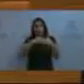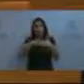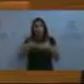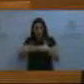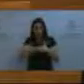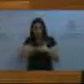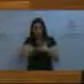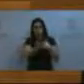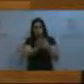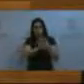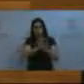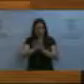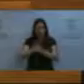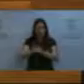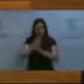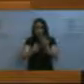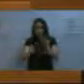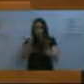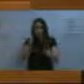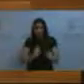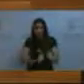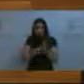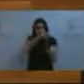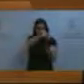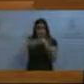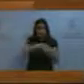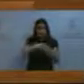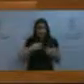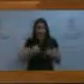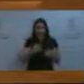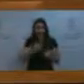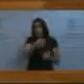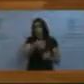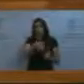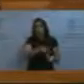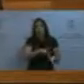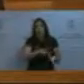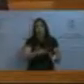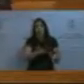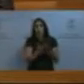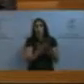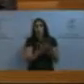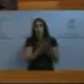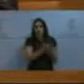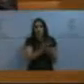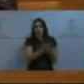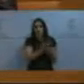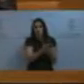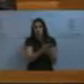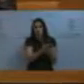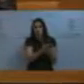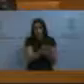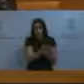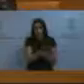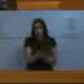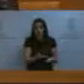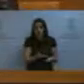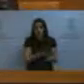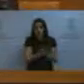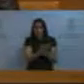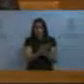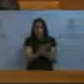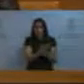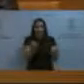vecinos y los profesionales del centro, que son los que más piden, por así decir, los que más solicitan